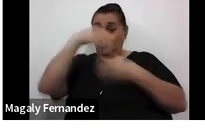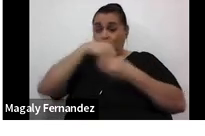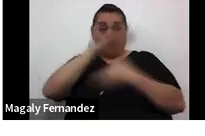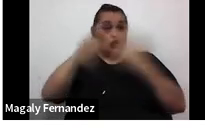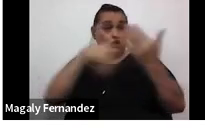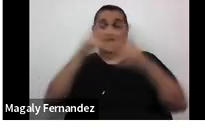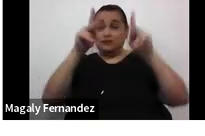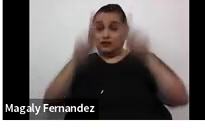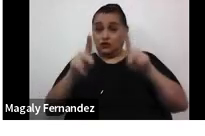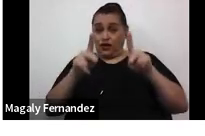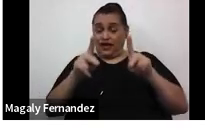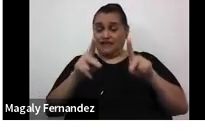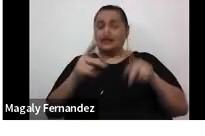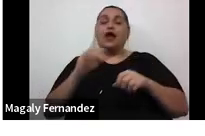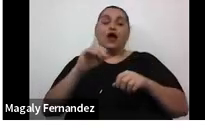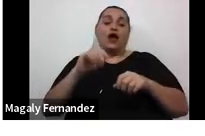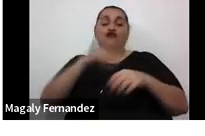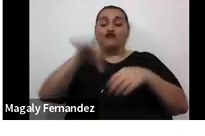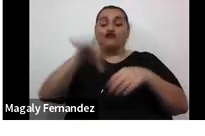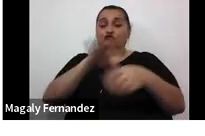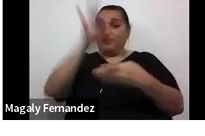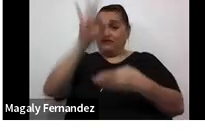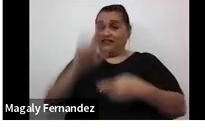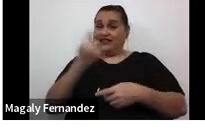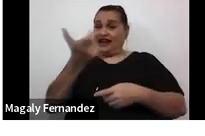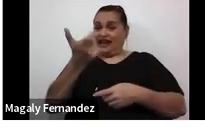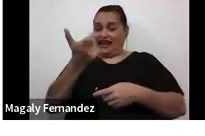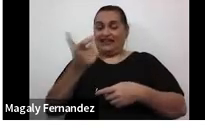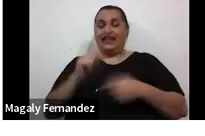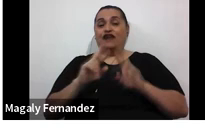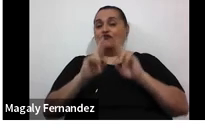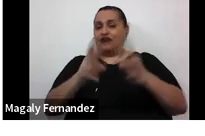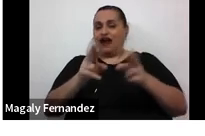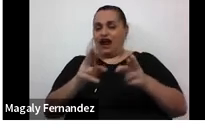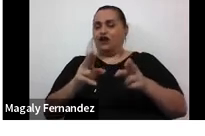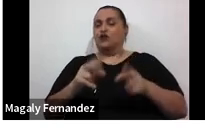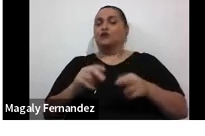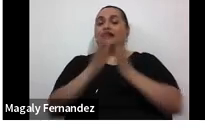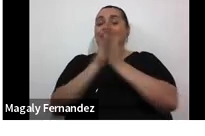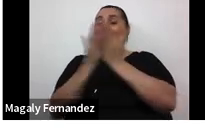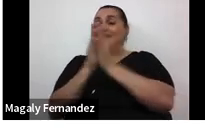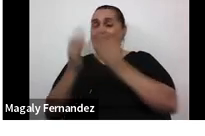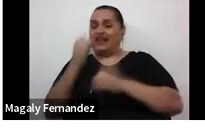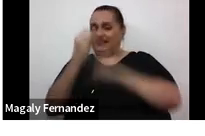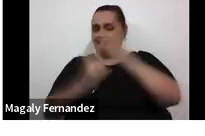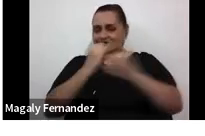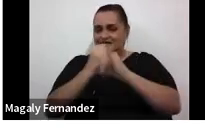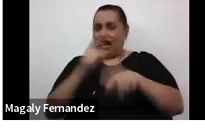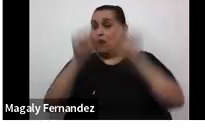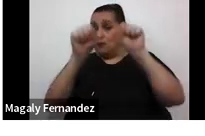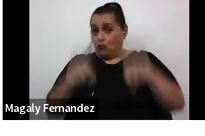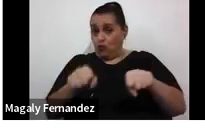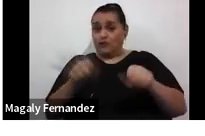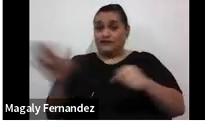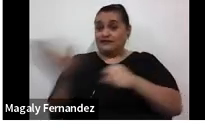participaron vamos a estar obsequiando una tarjeta de regalo de la librería internacional Cómo pueden participar Bueno cuando llenen